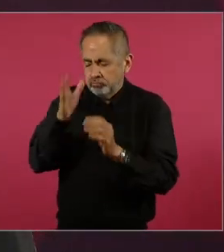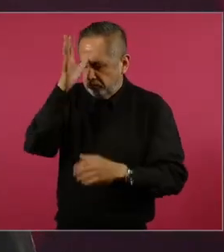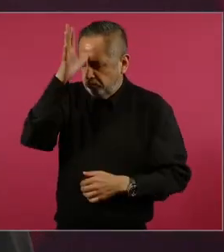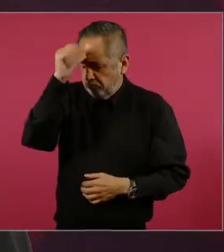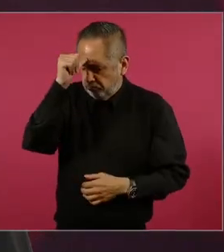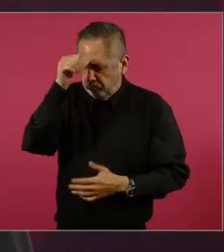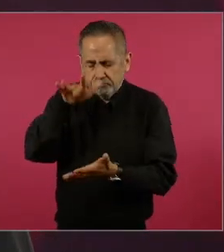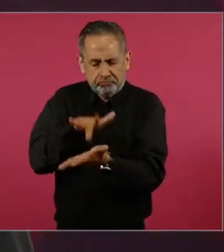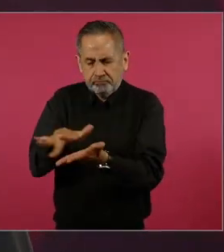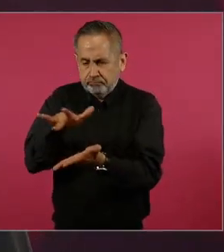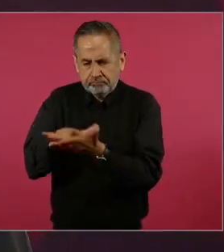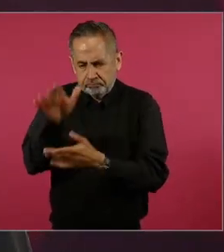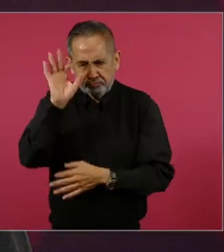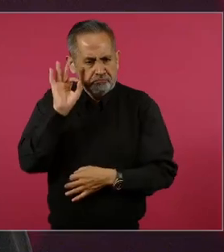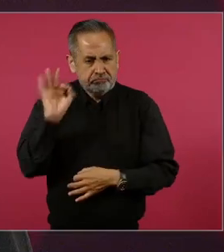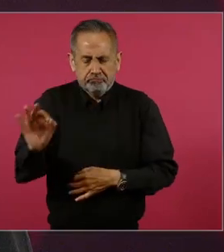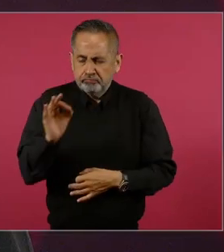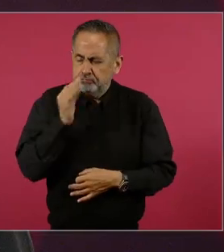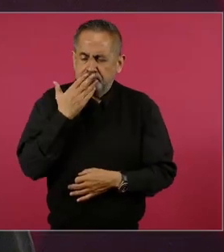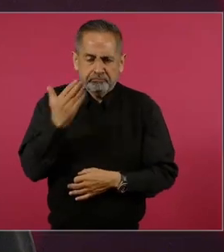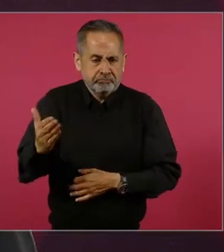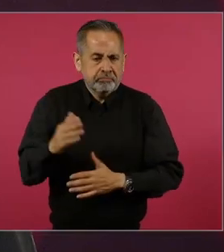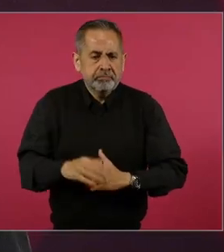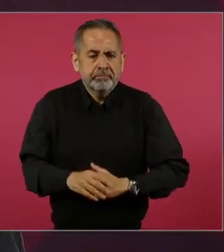la apoyo.